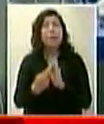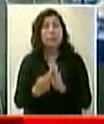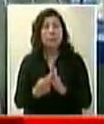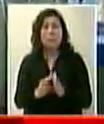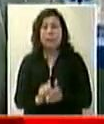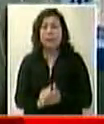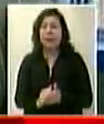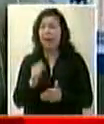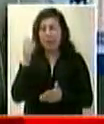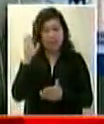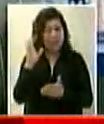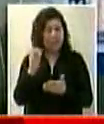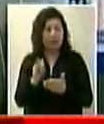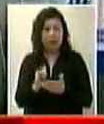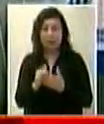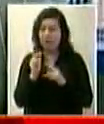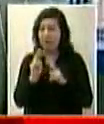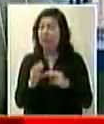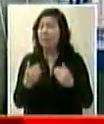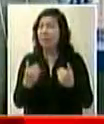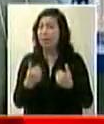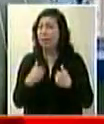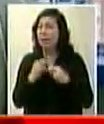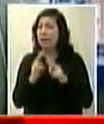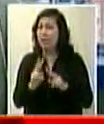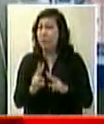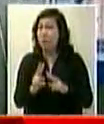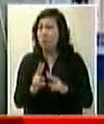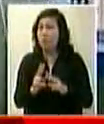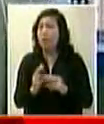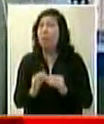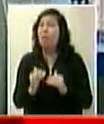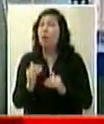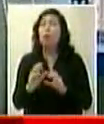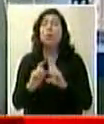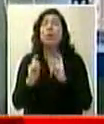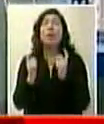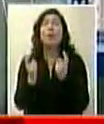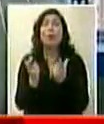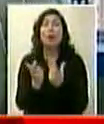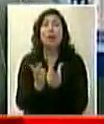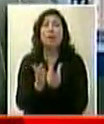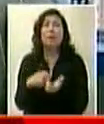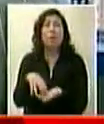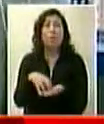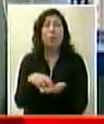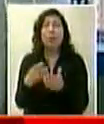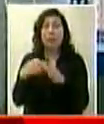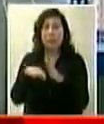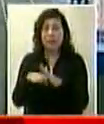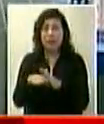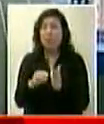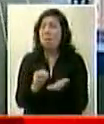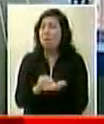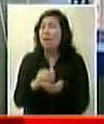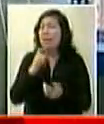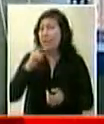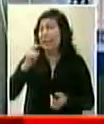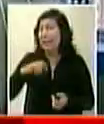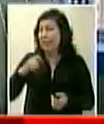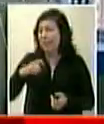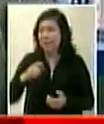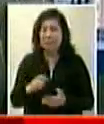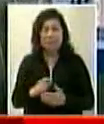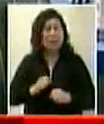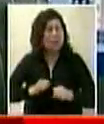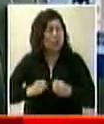representación. Creemos que esta observación tiene que ver con la apertura del Congreso a los pueblos del interior, a los pueblos más necesitados.